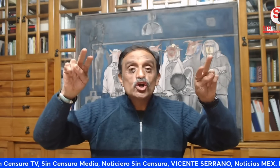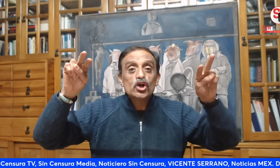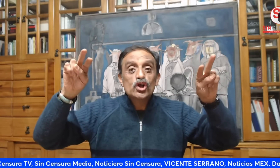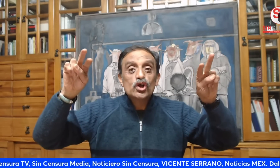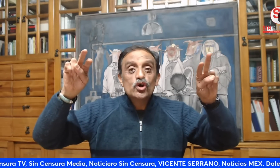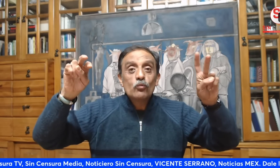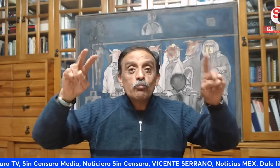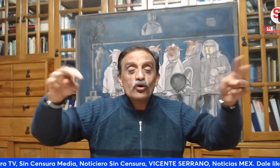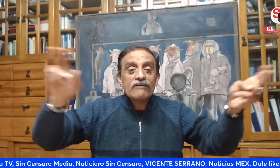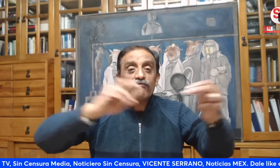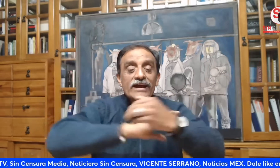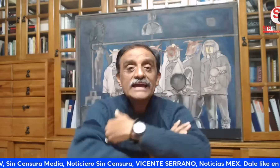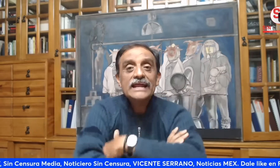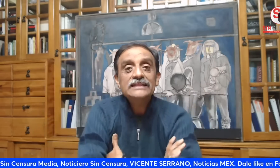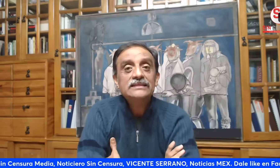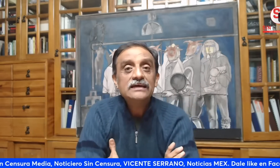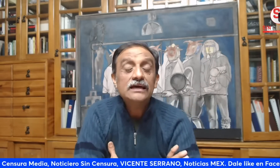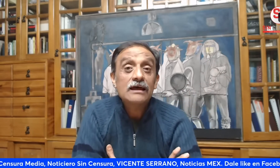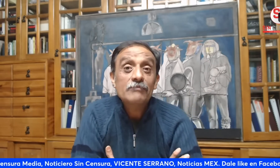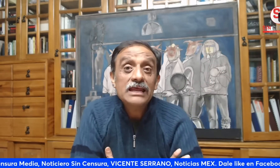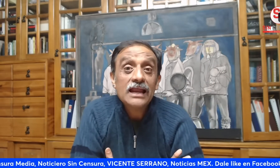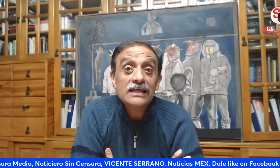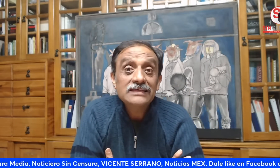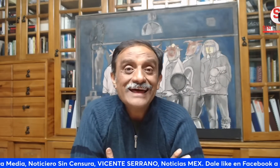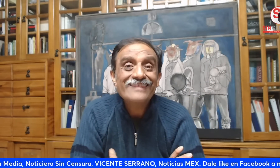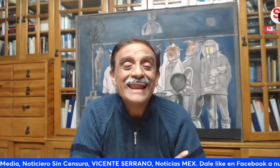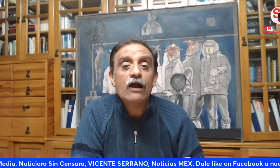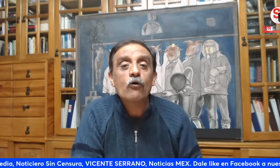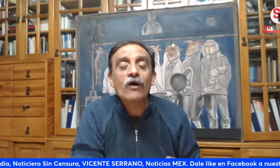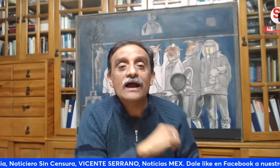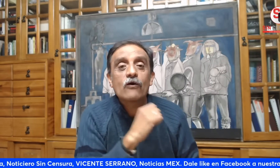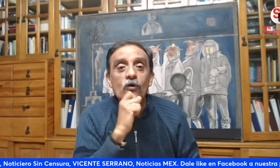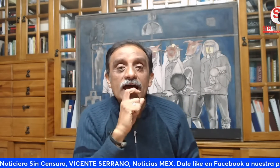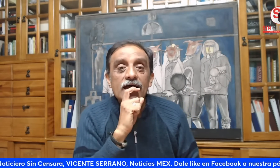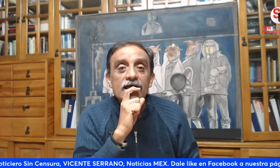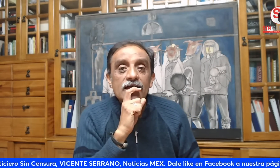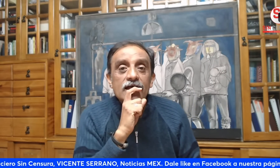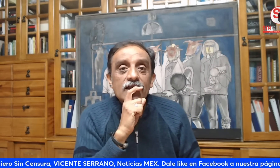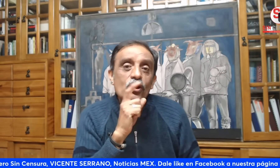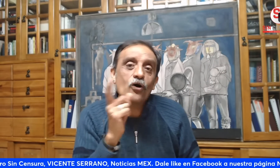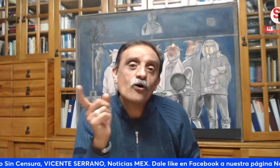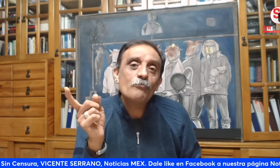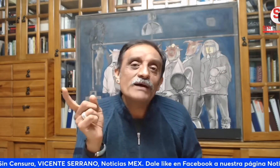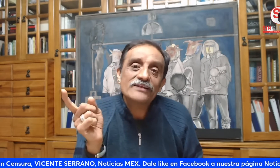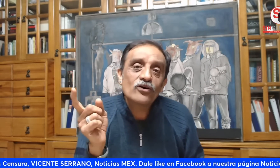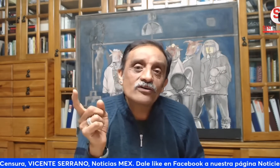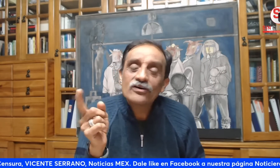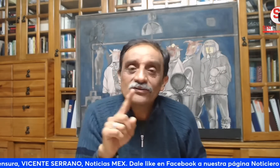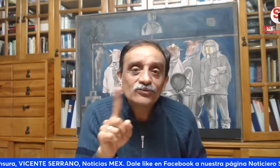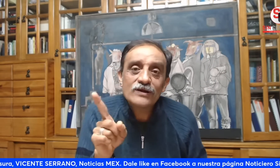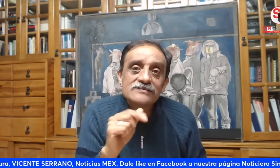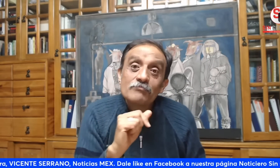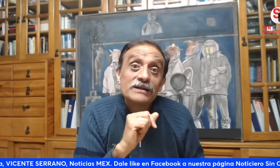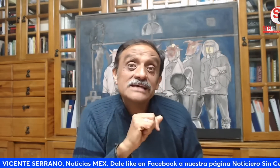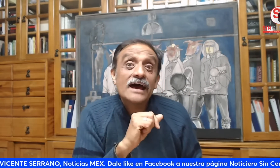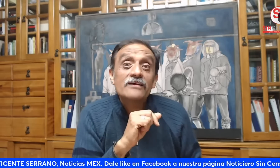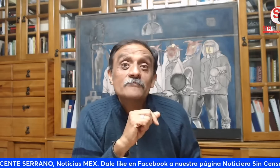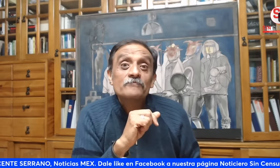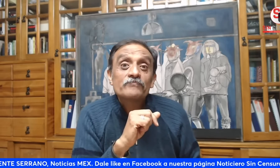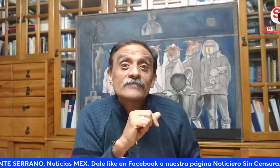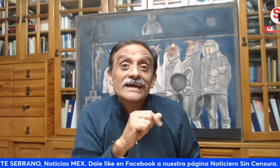empresario porque fue gerente en América Latina de la Coca-Cola. No, perdón, no eres